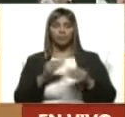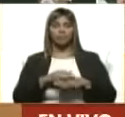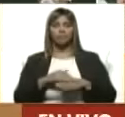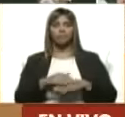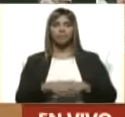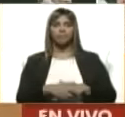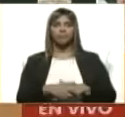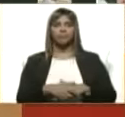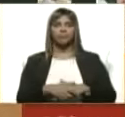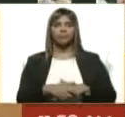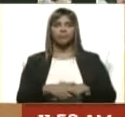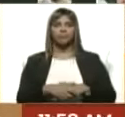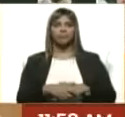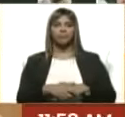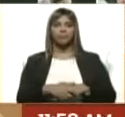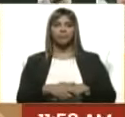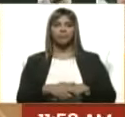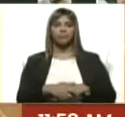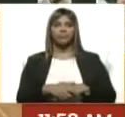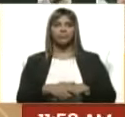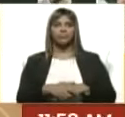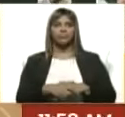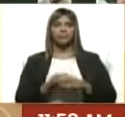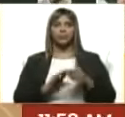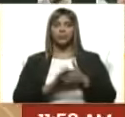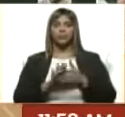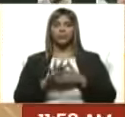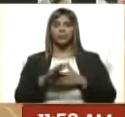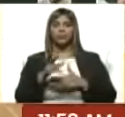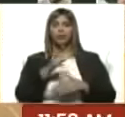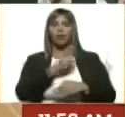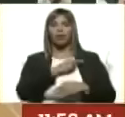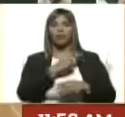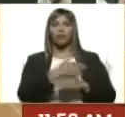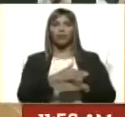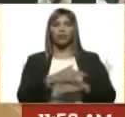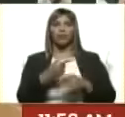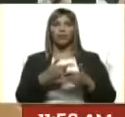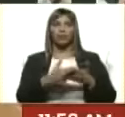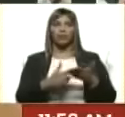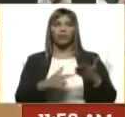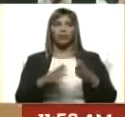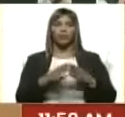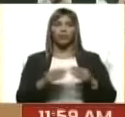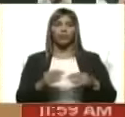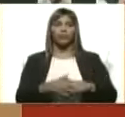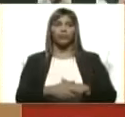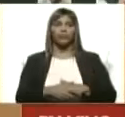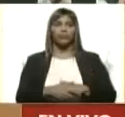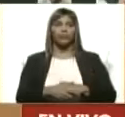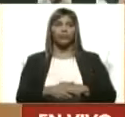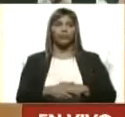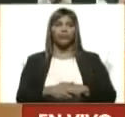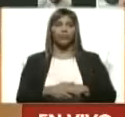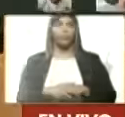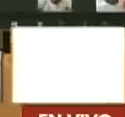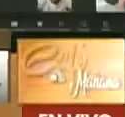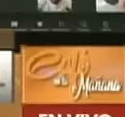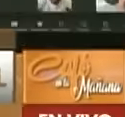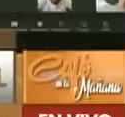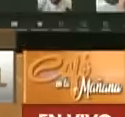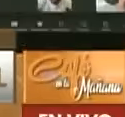En Táchira. Freddy imprimió jefe de calle. Tiene la lista de todas las personas que votan, que viven en esa